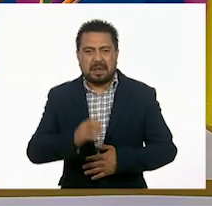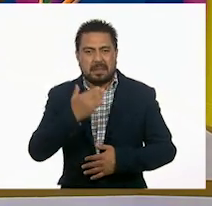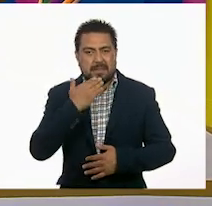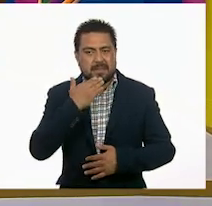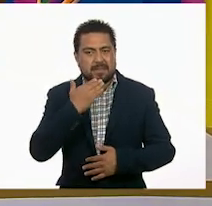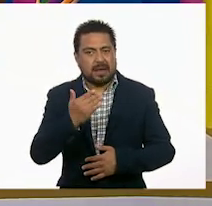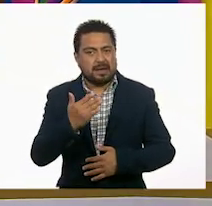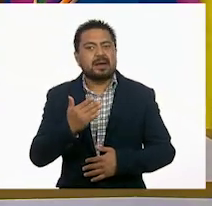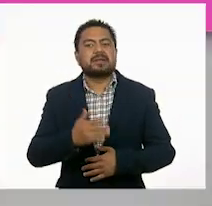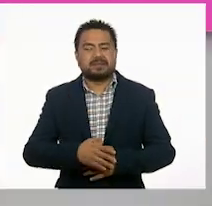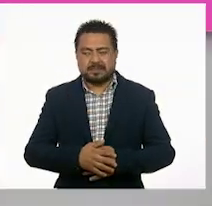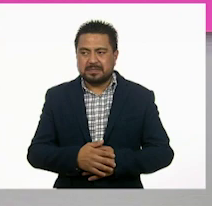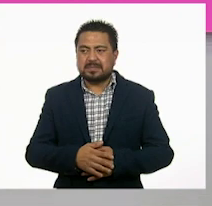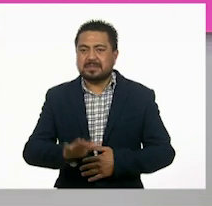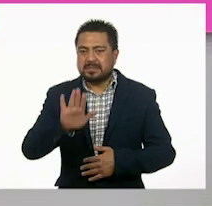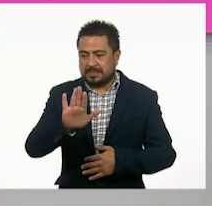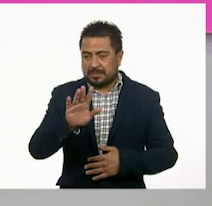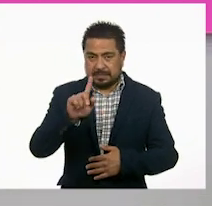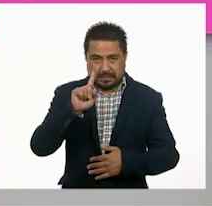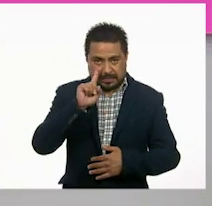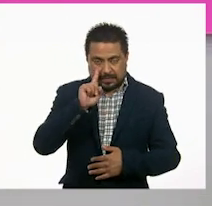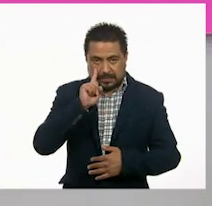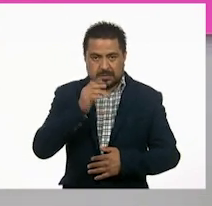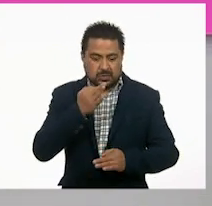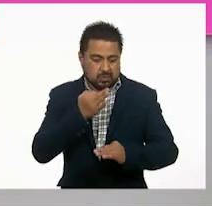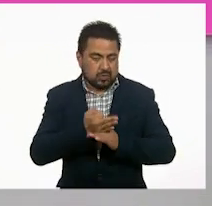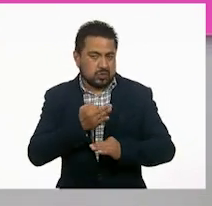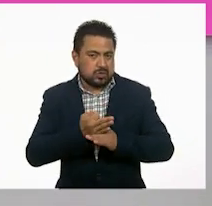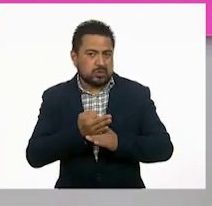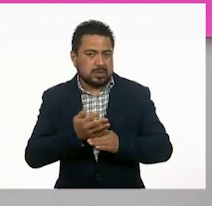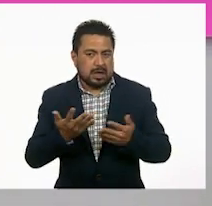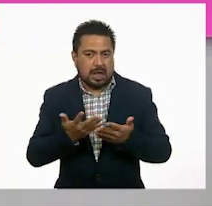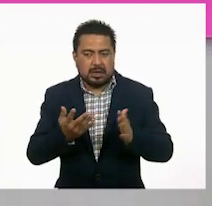Perfecto. A ver, vamos a poner